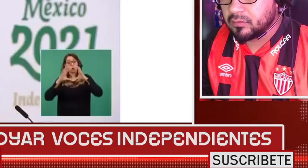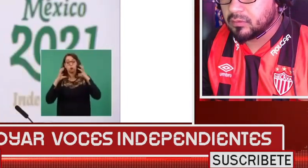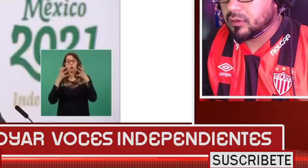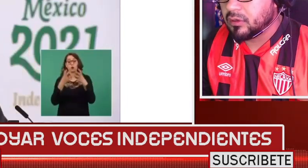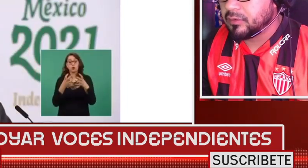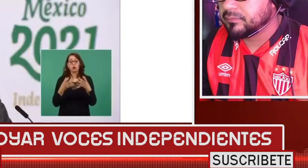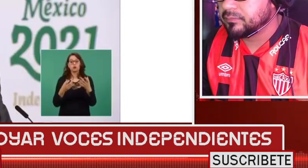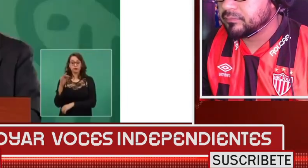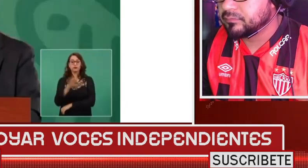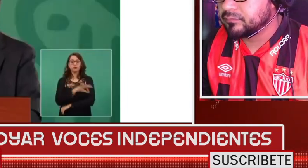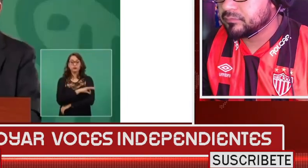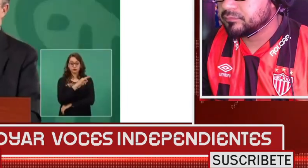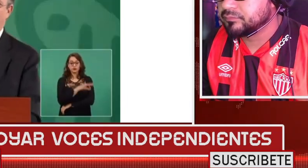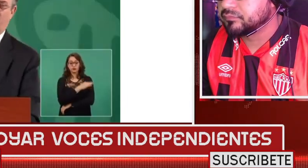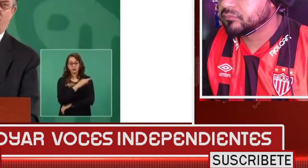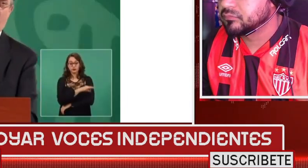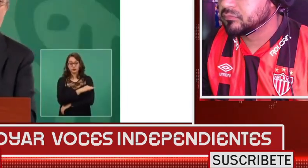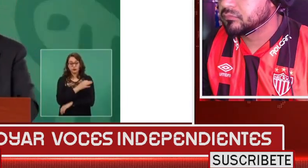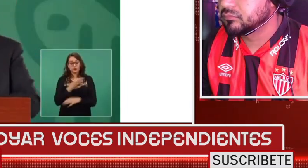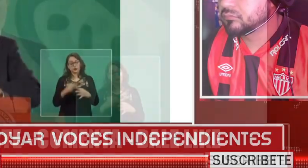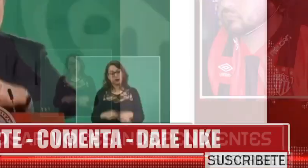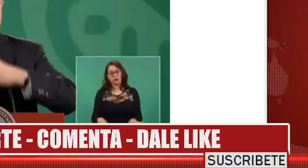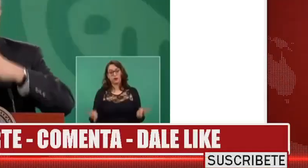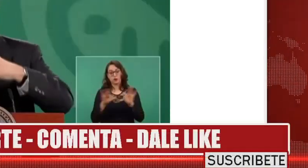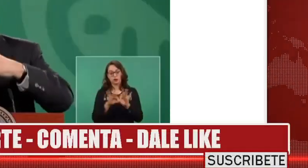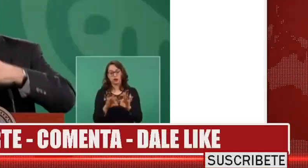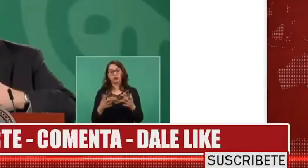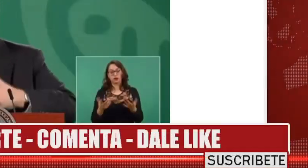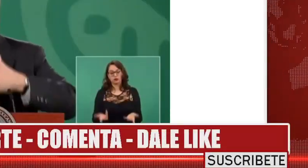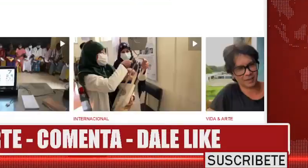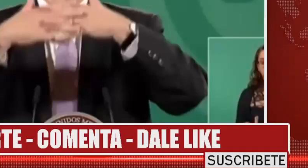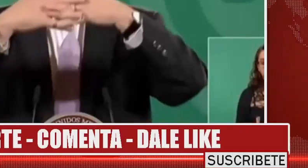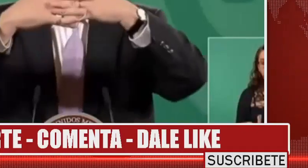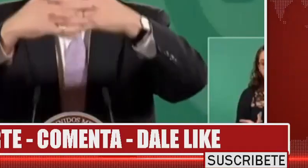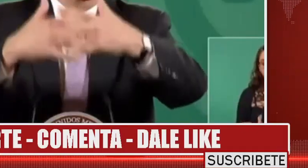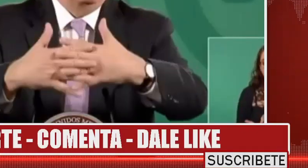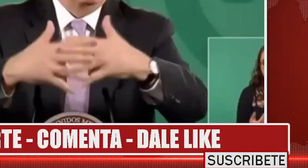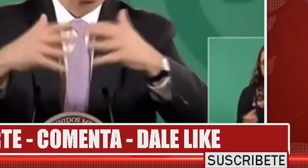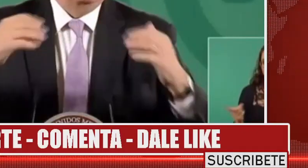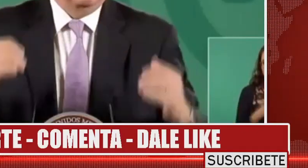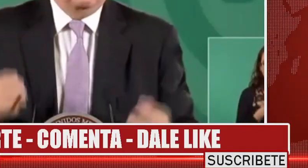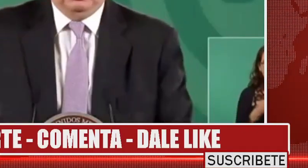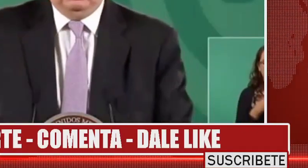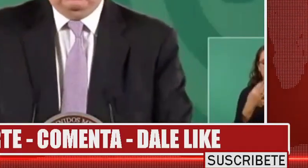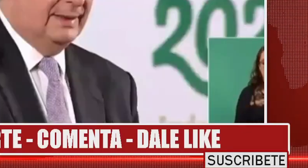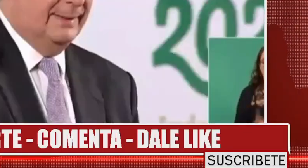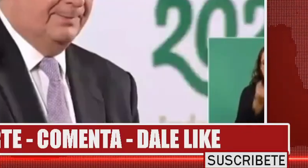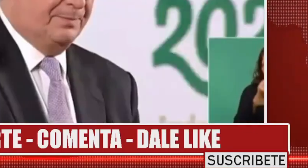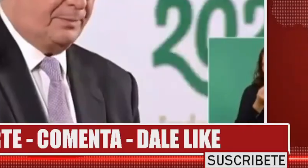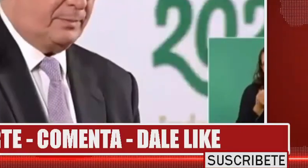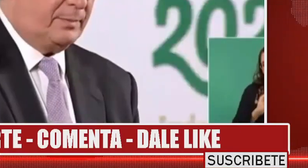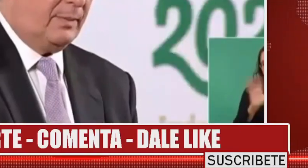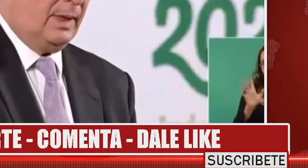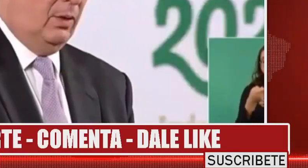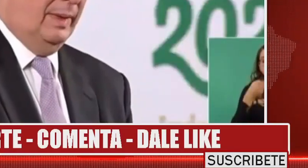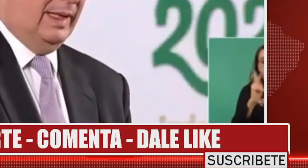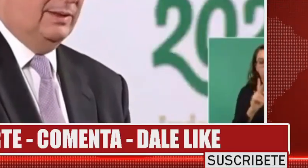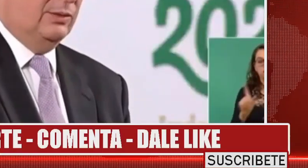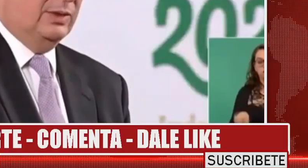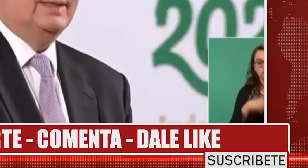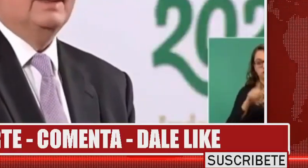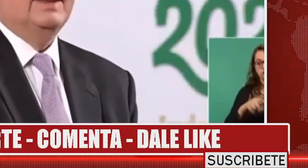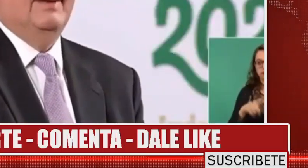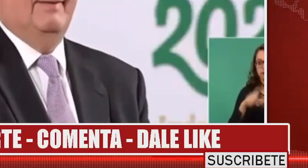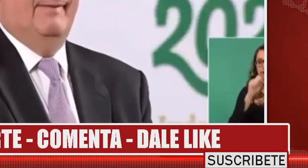el gobierno mexicano celebró el miércoles el acuerdo alcanzado con eeuu sobre la apertura de la frontera terrestre luego de